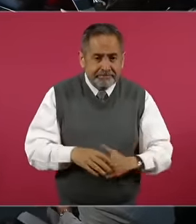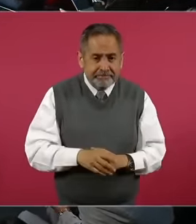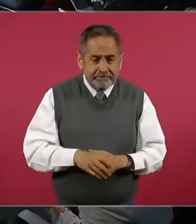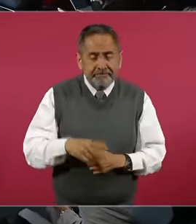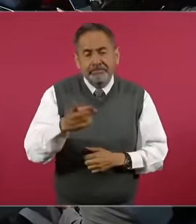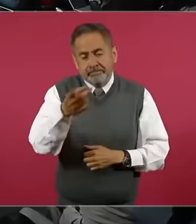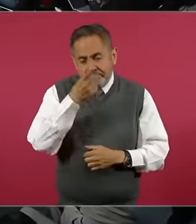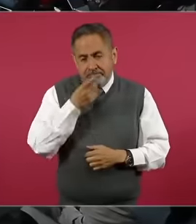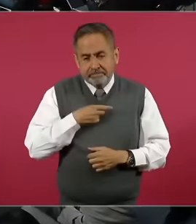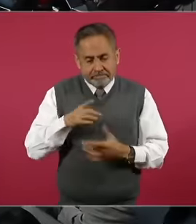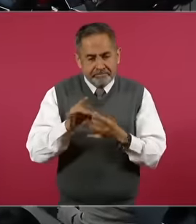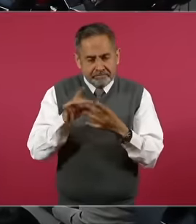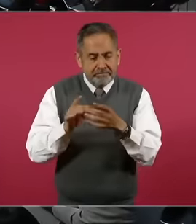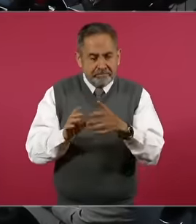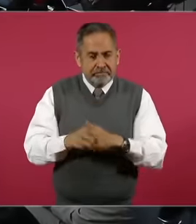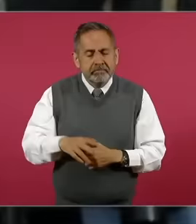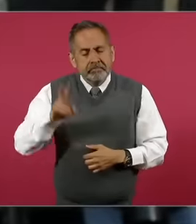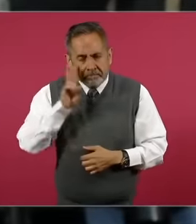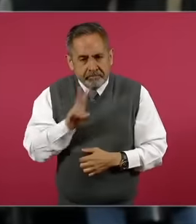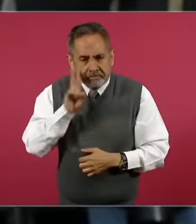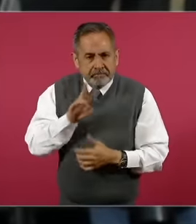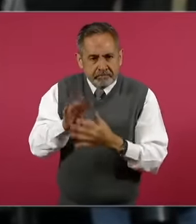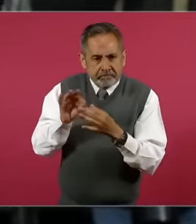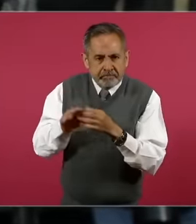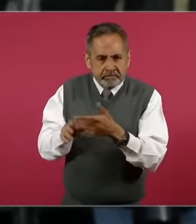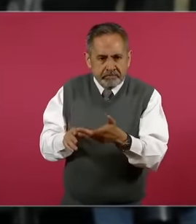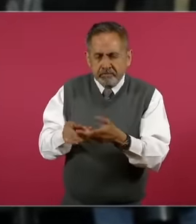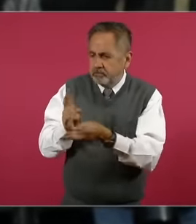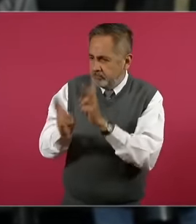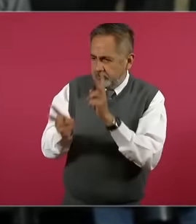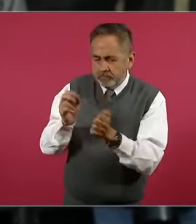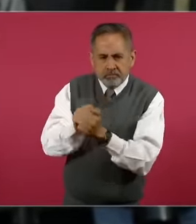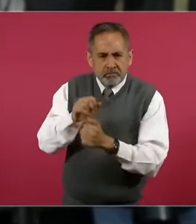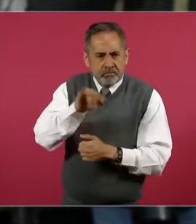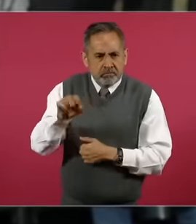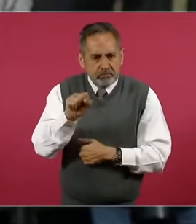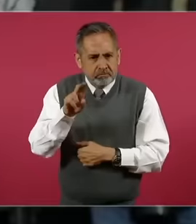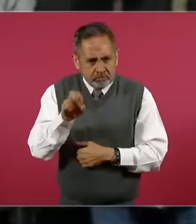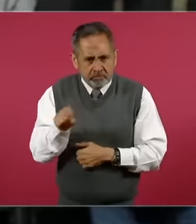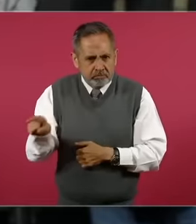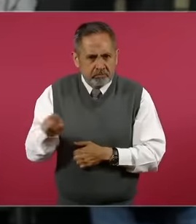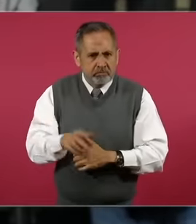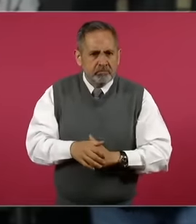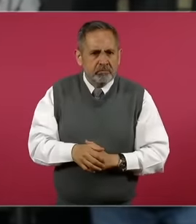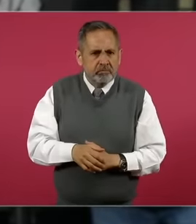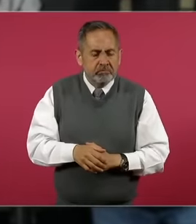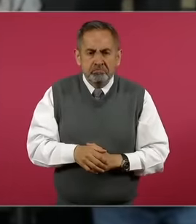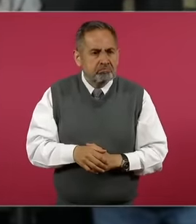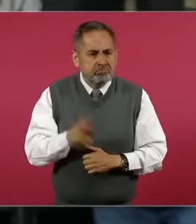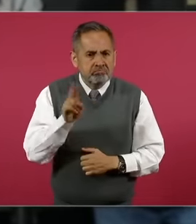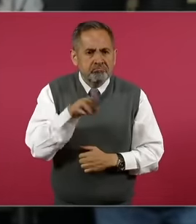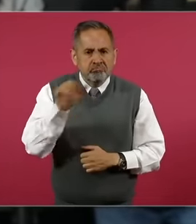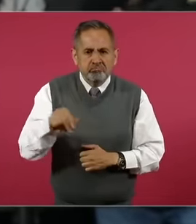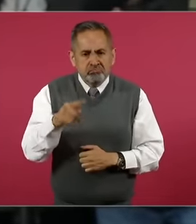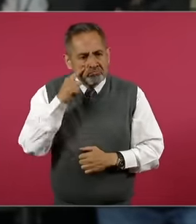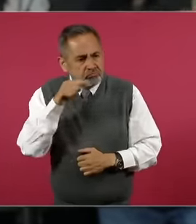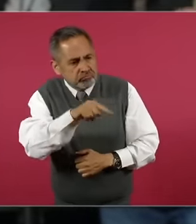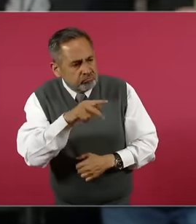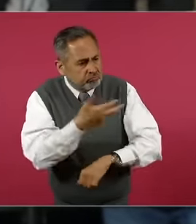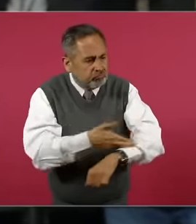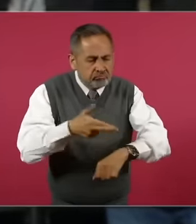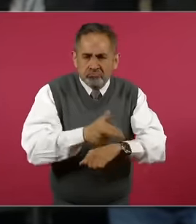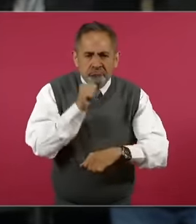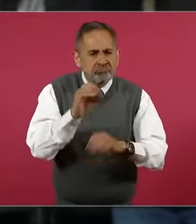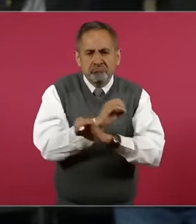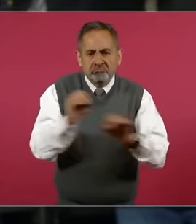Usted me comentó, lo vamos a ver, lo comentó con Jesús, pues nunca nadie vio nada